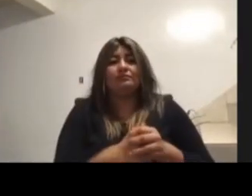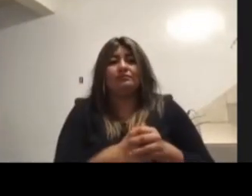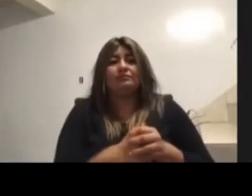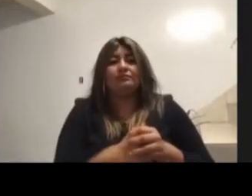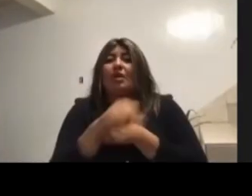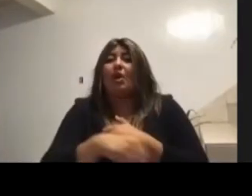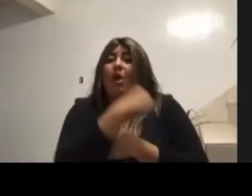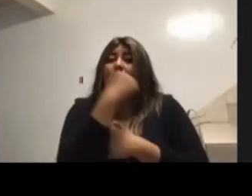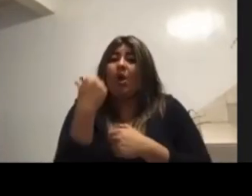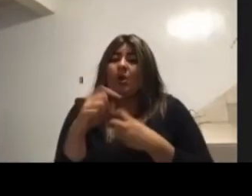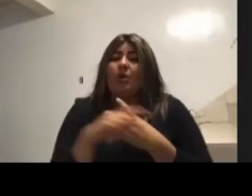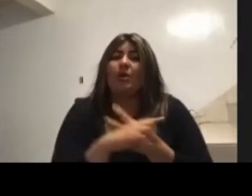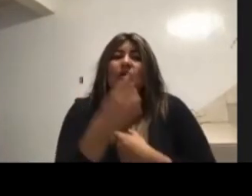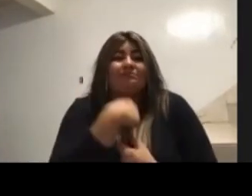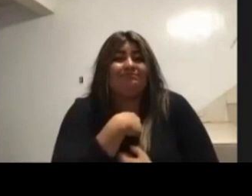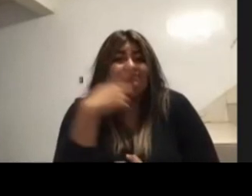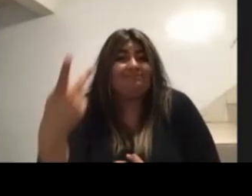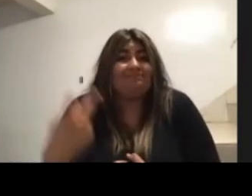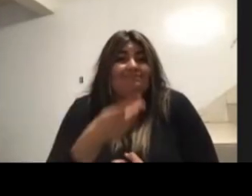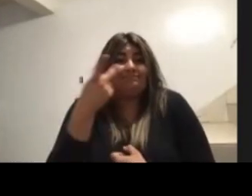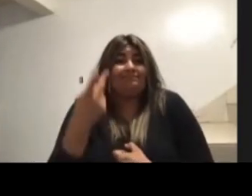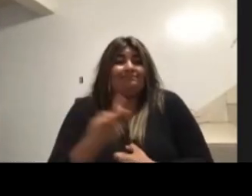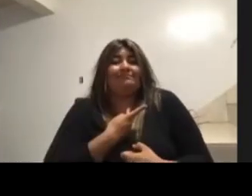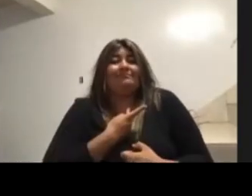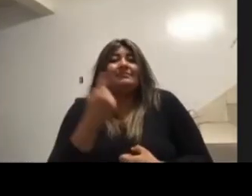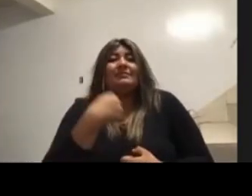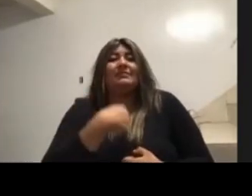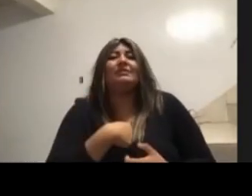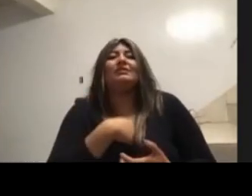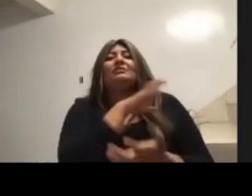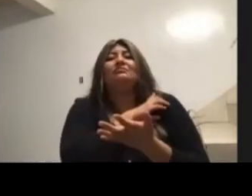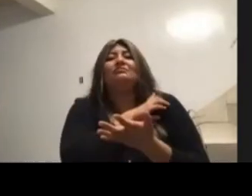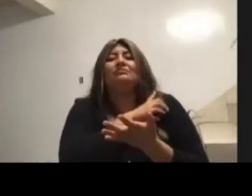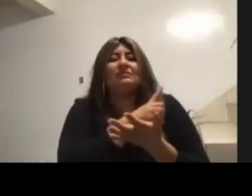mí me preguntan si deberíamos